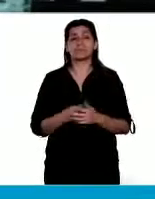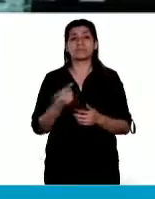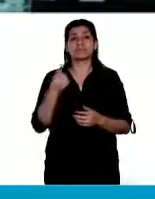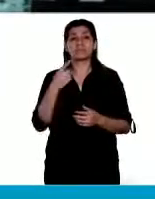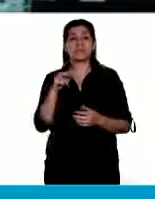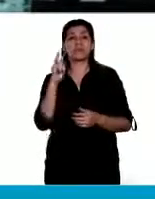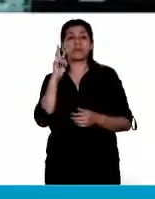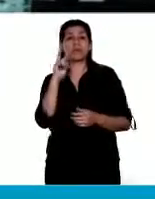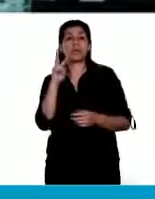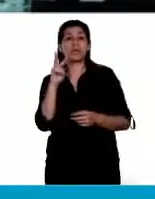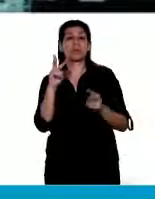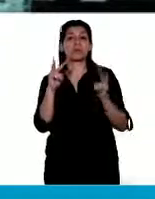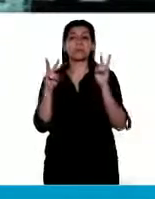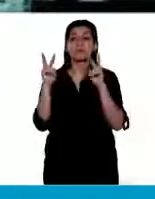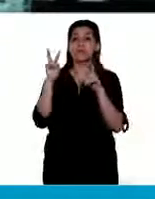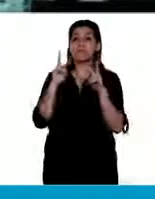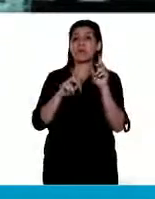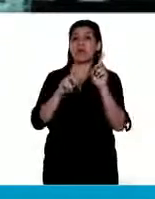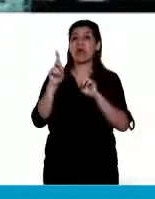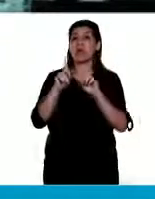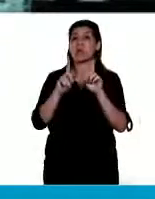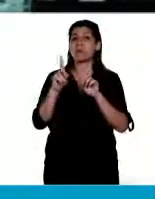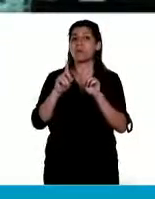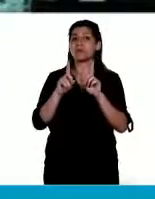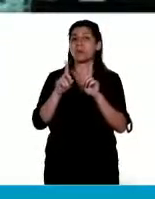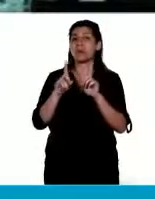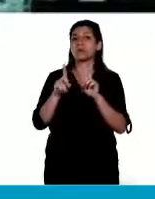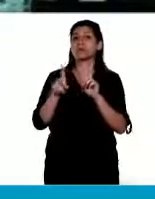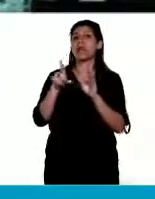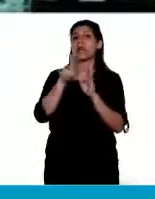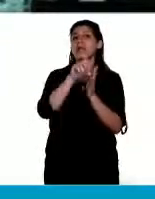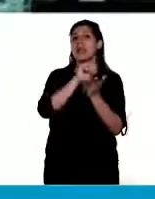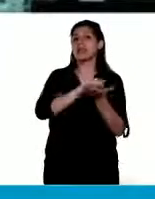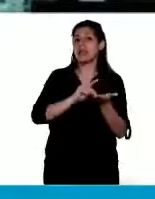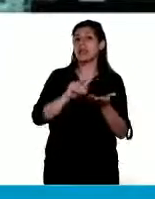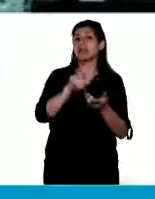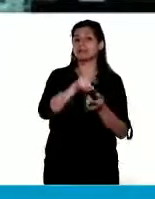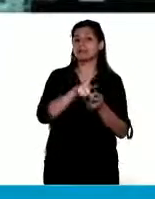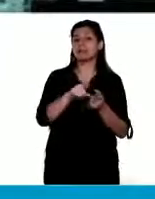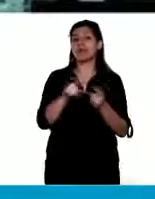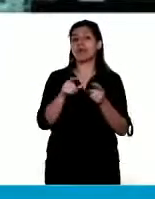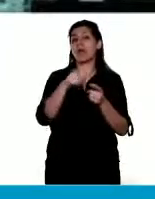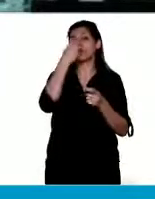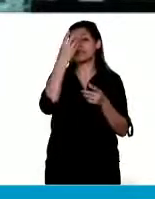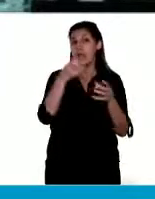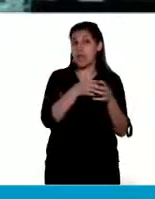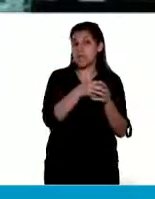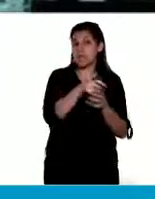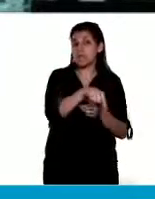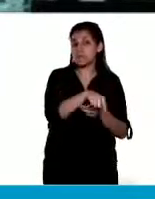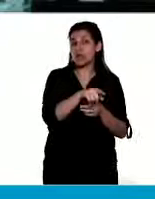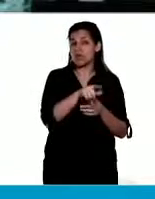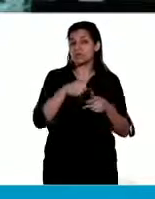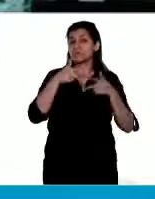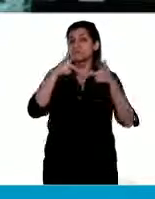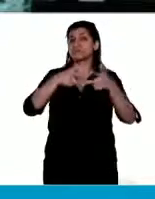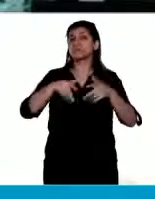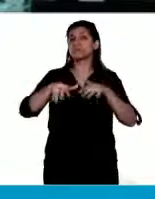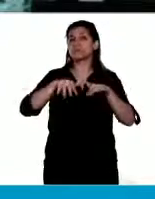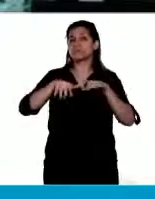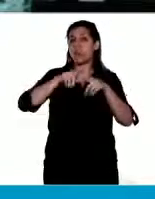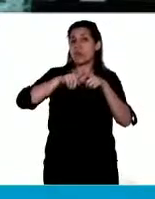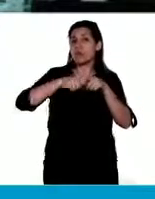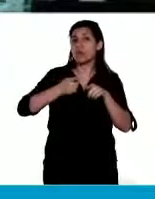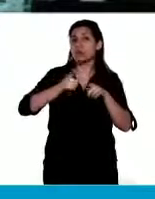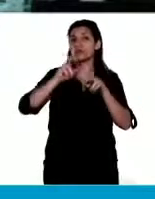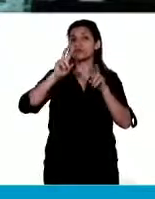posición de algunos legisladores del oficialismo, voy a expresarme sobre la situación política sobre